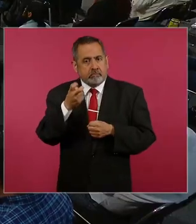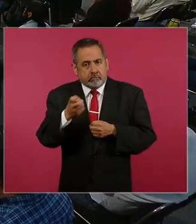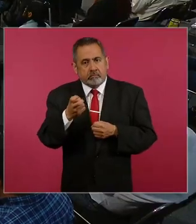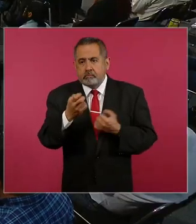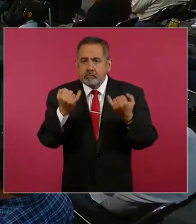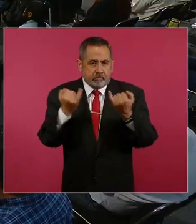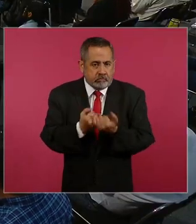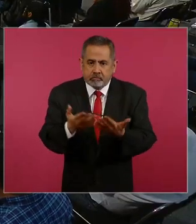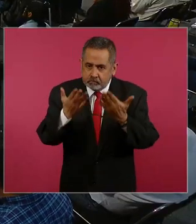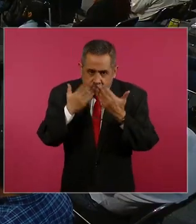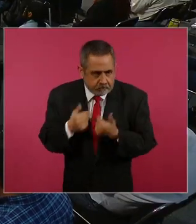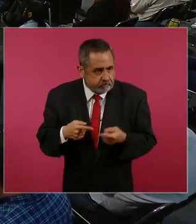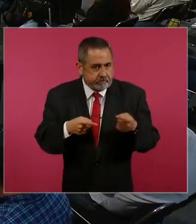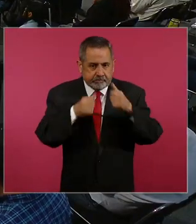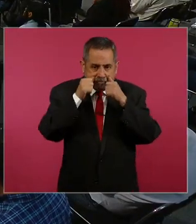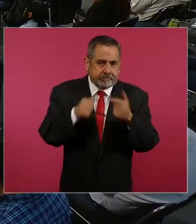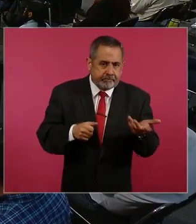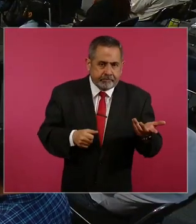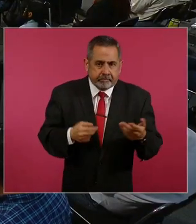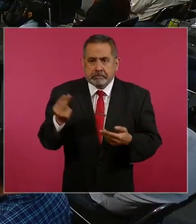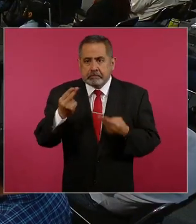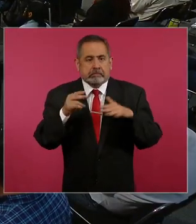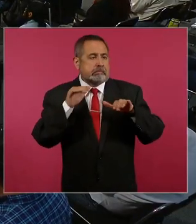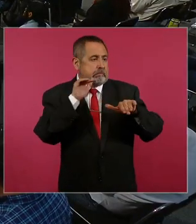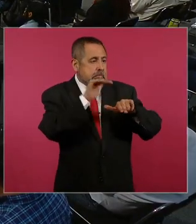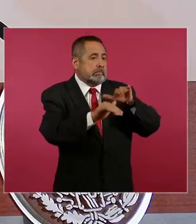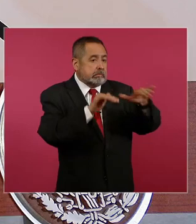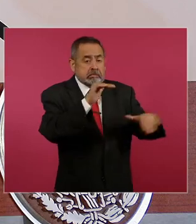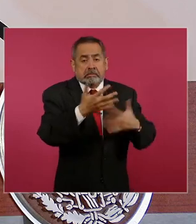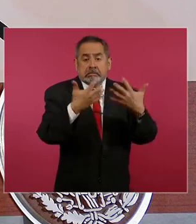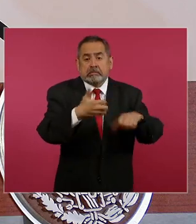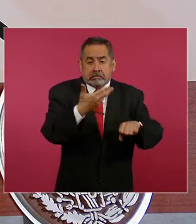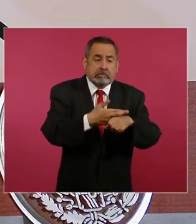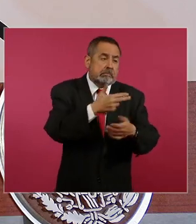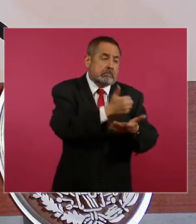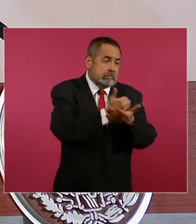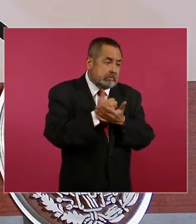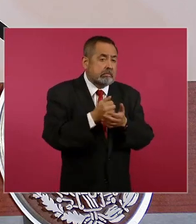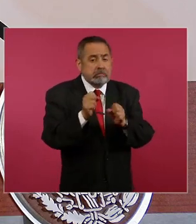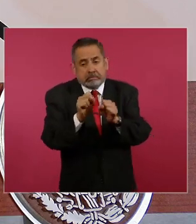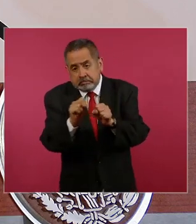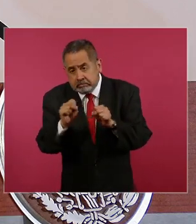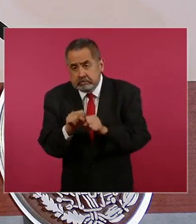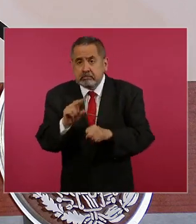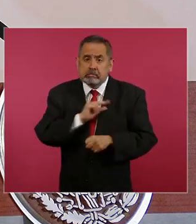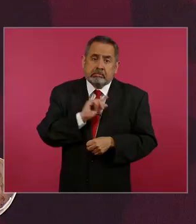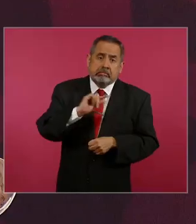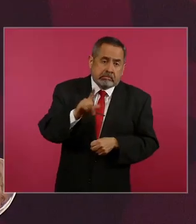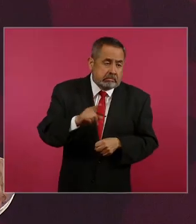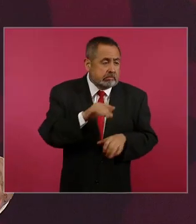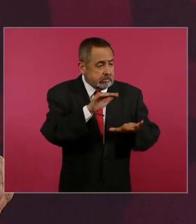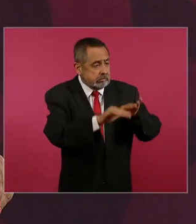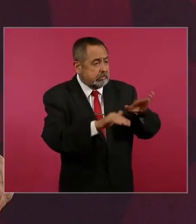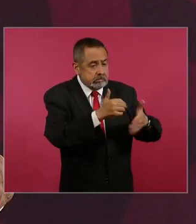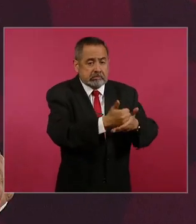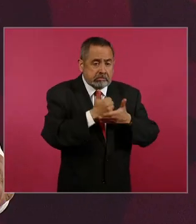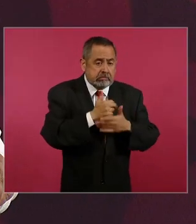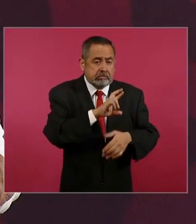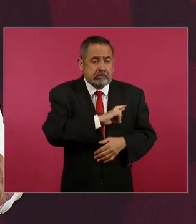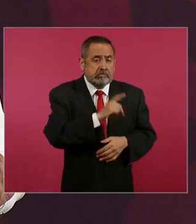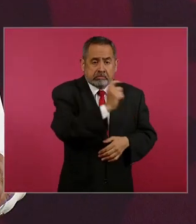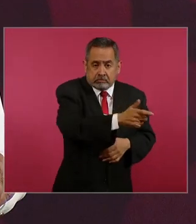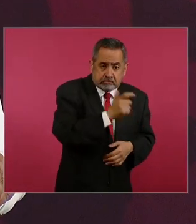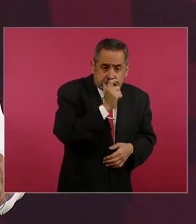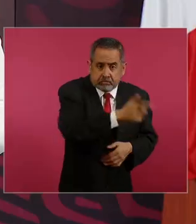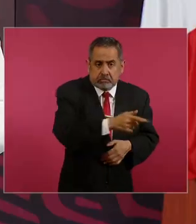esas palabras y se tiene que pedir a una empresa las salas especiales que atienden este tipo de